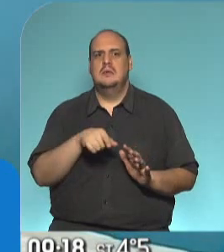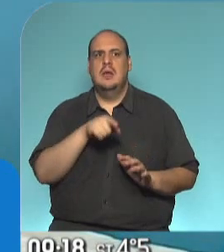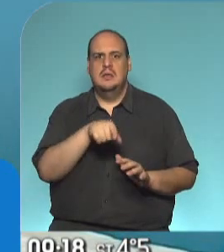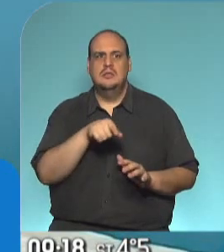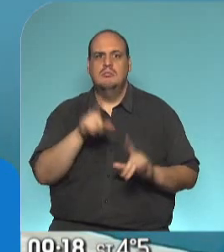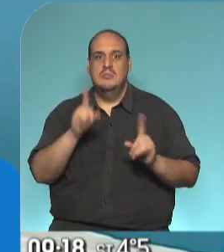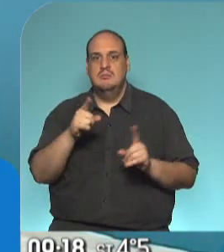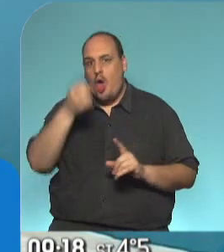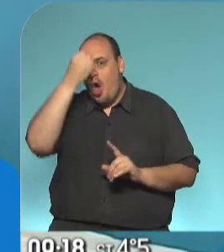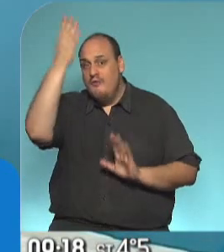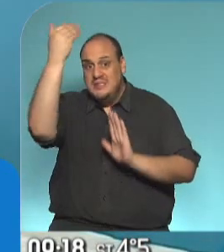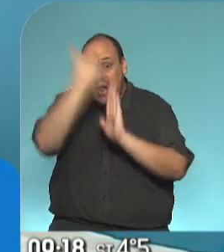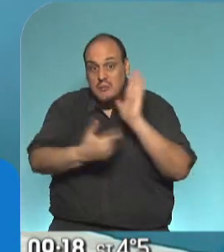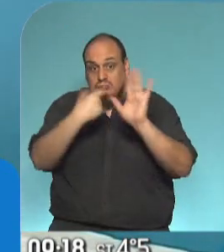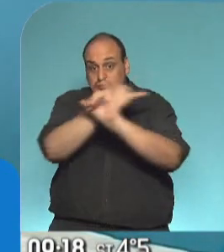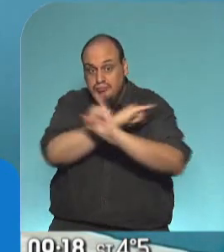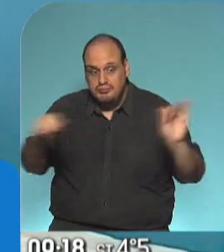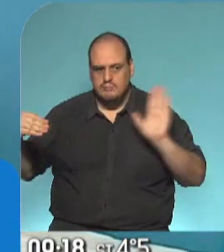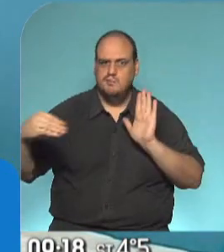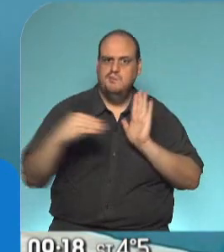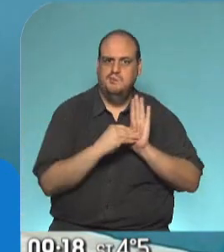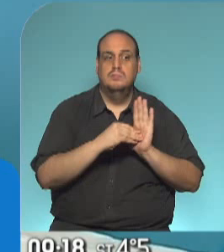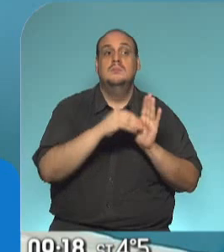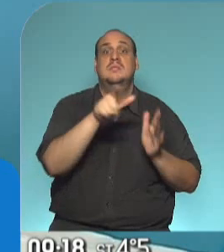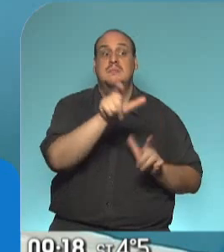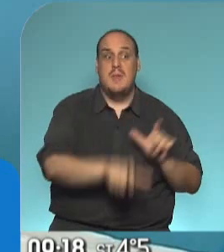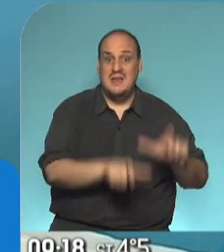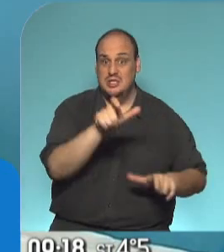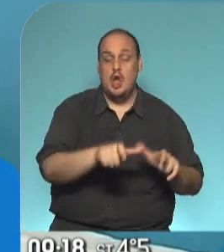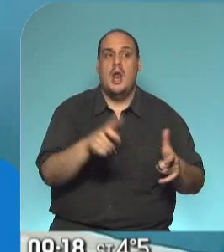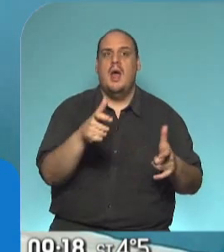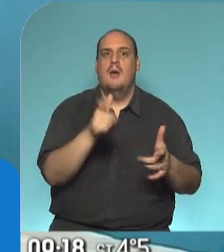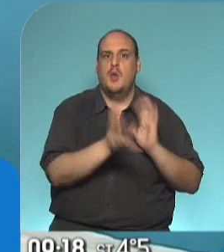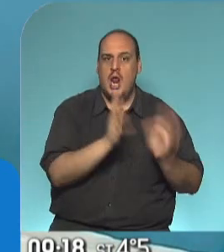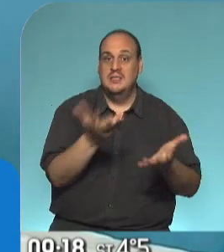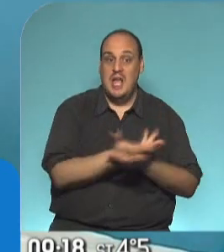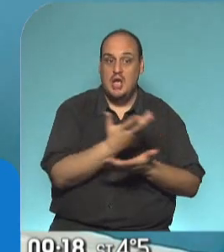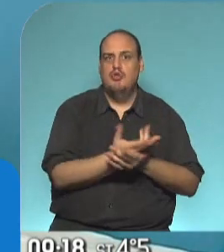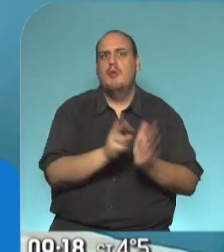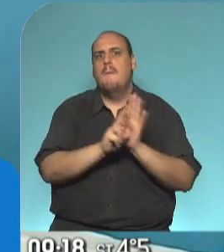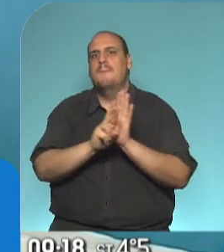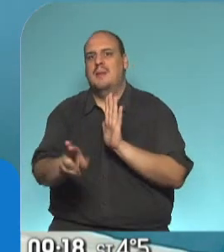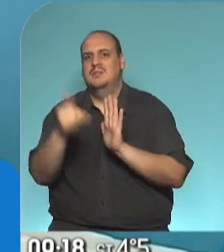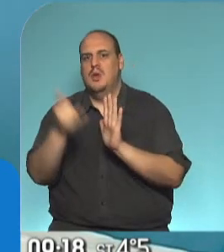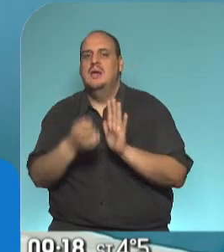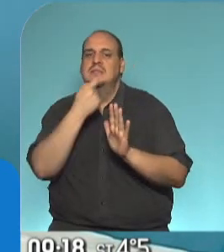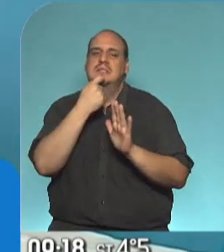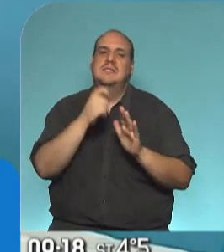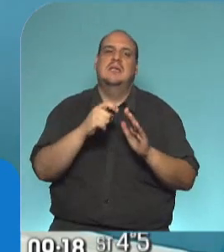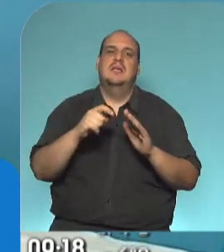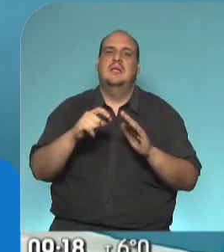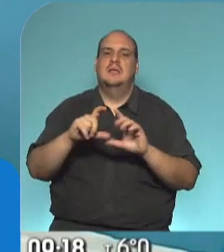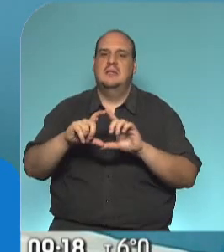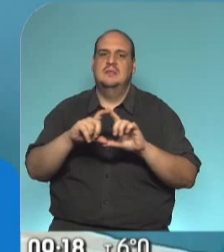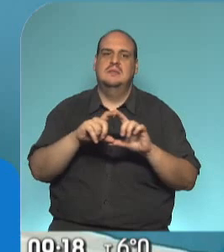en el boletín oficial que las víctimas de violencia de género están exceptuadas tanto en los lugares donde hay aislamiento social obligatorio como